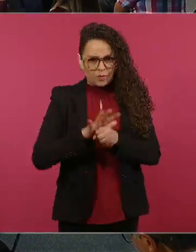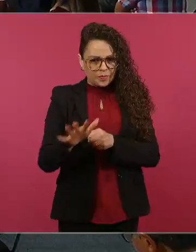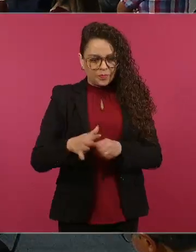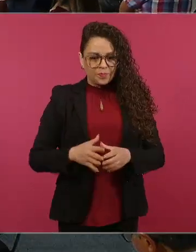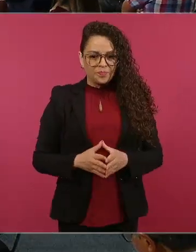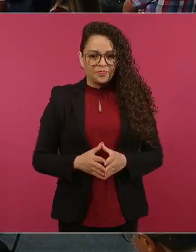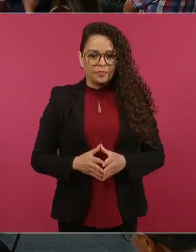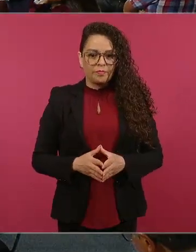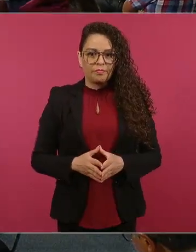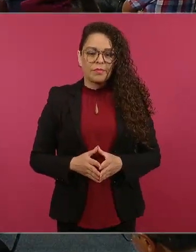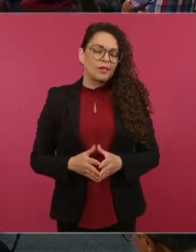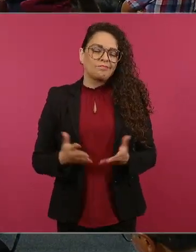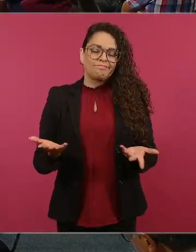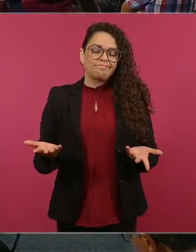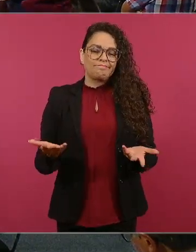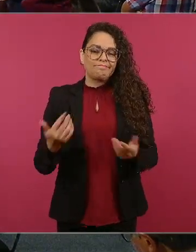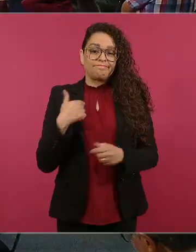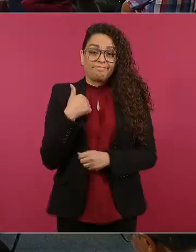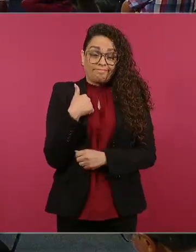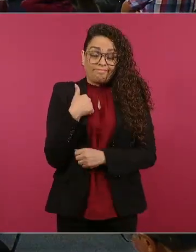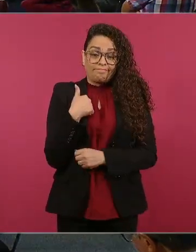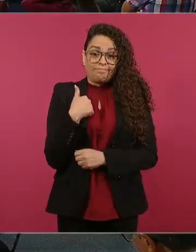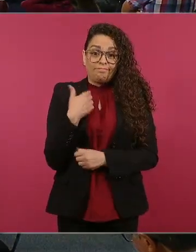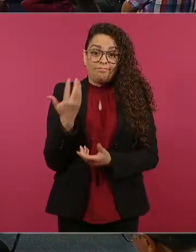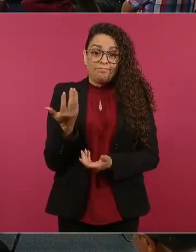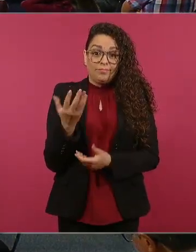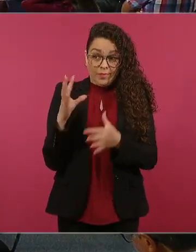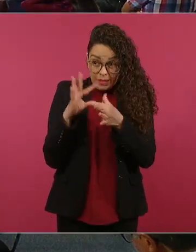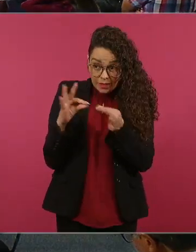no quiero opinar mucho.